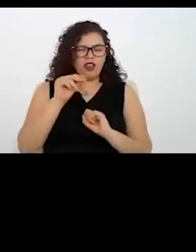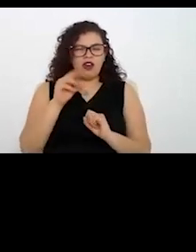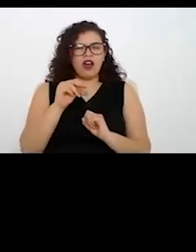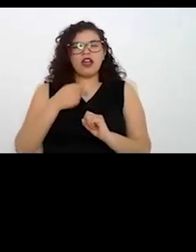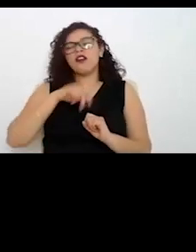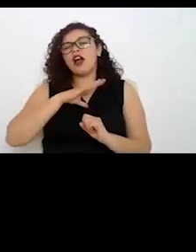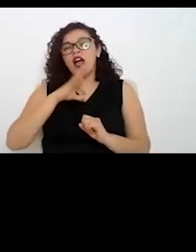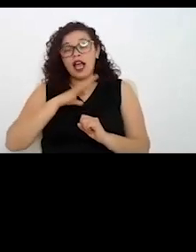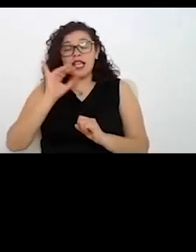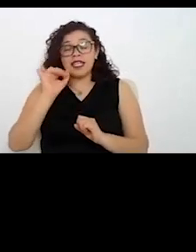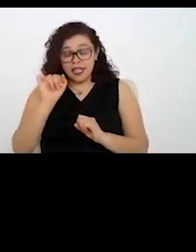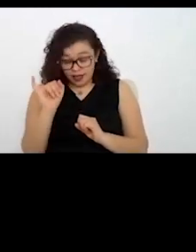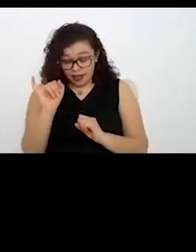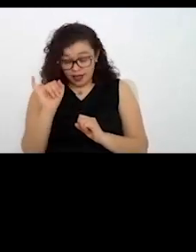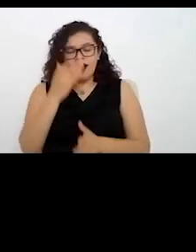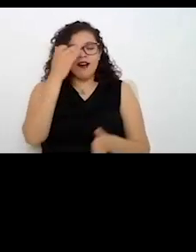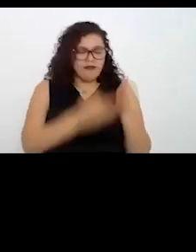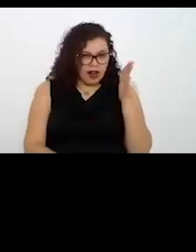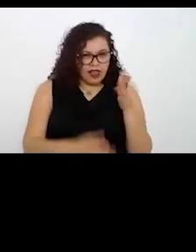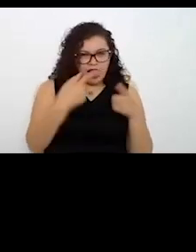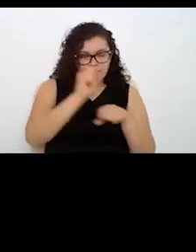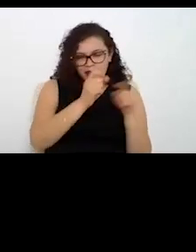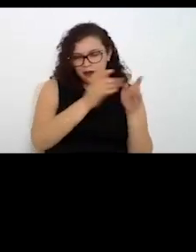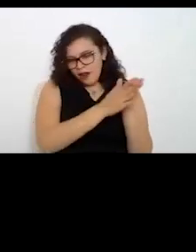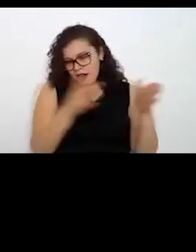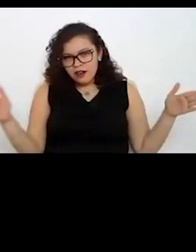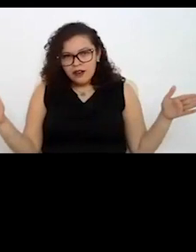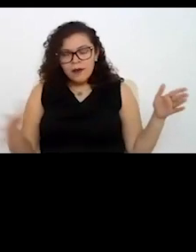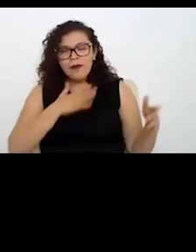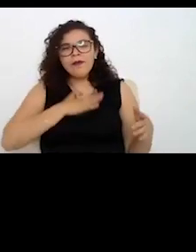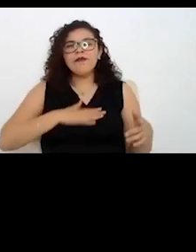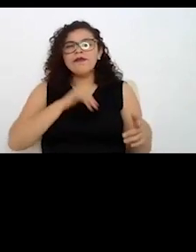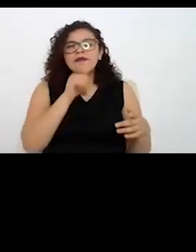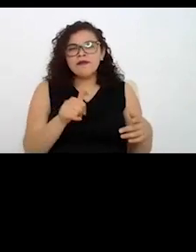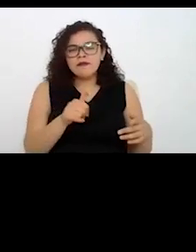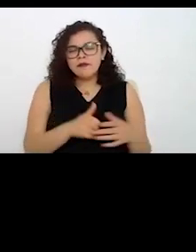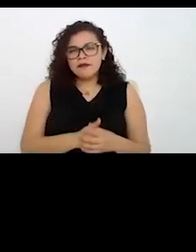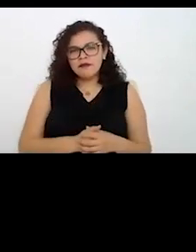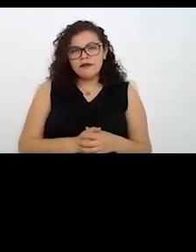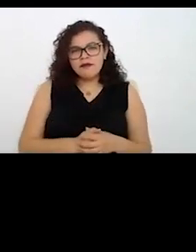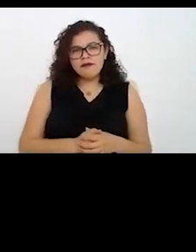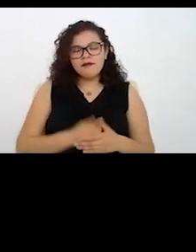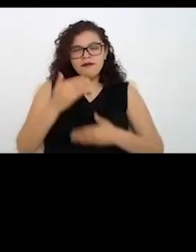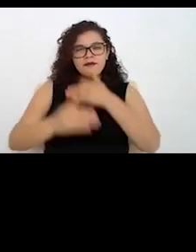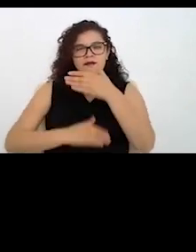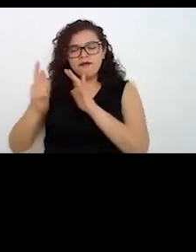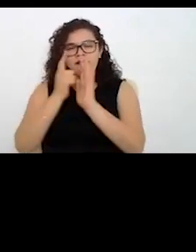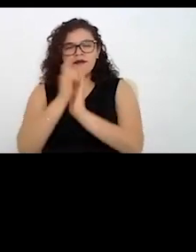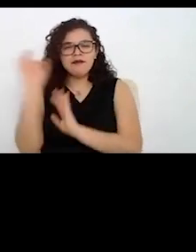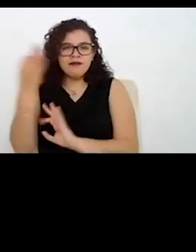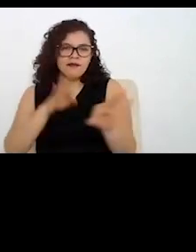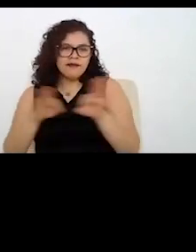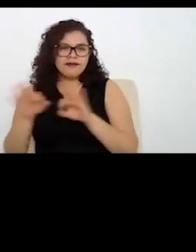en el escenario en que sí faltó toda la semana de forma seguida y no justificó sus faltas, el procedimiento que nos establece la Ley Federal del Trabajo